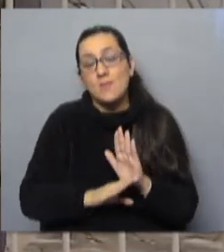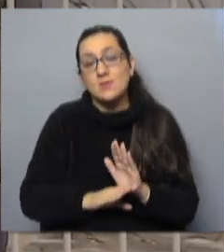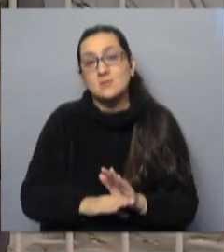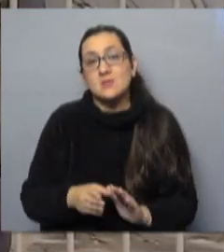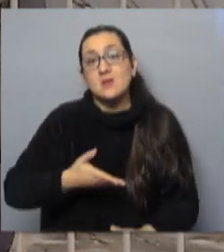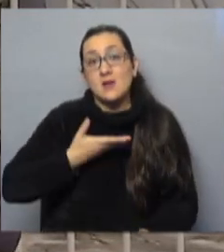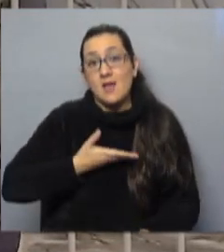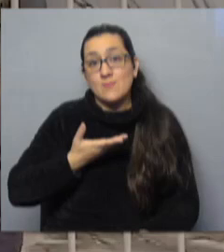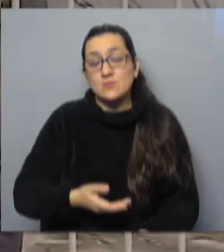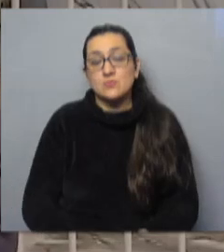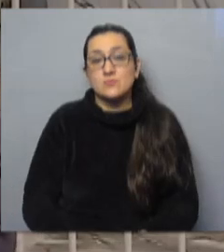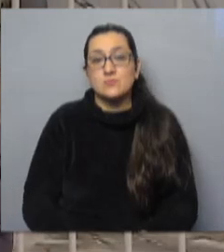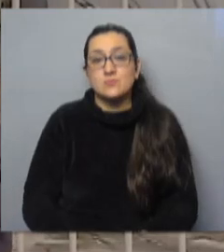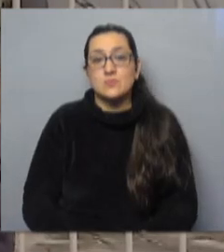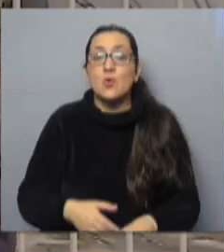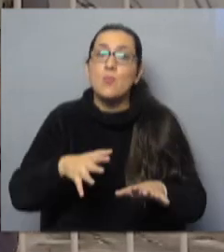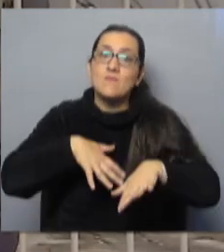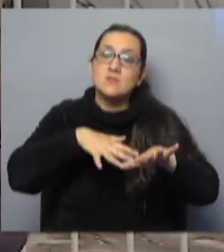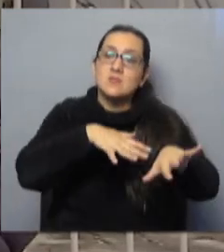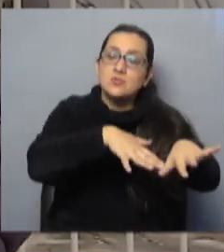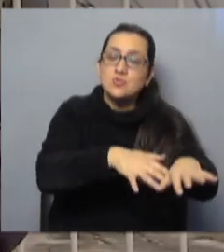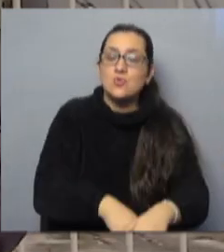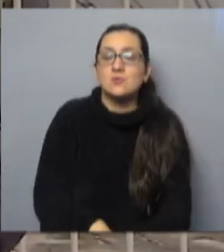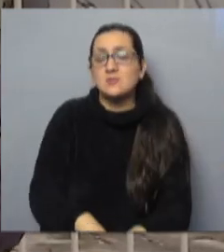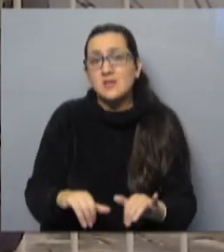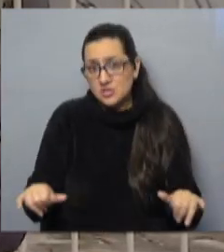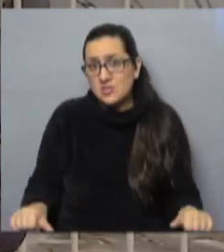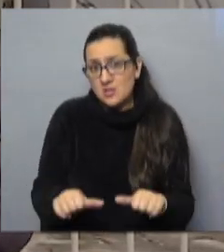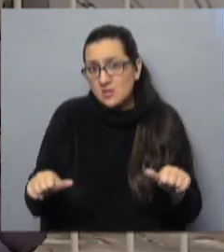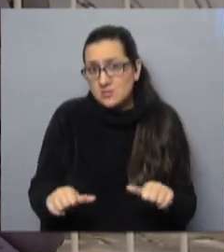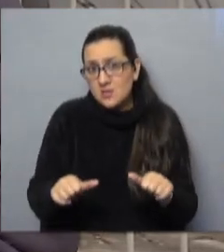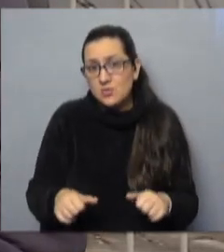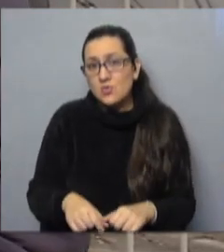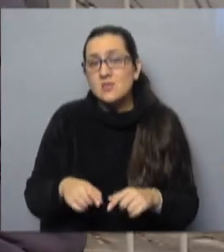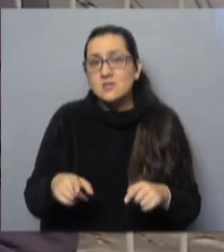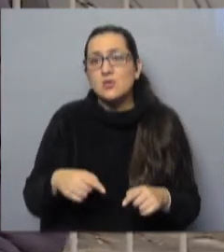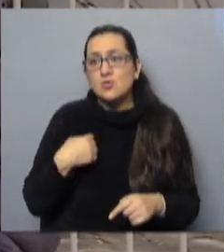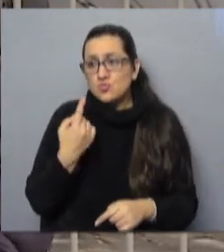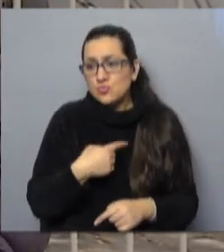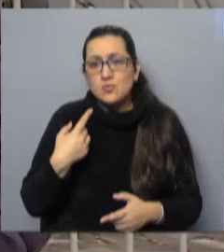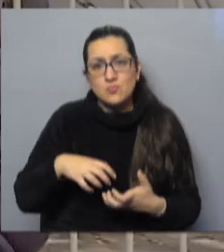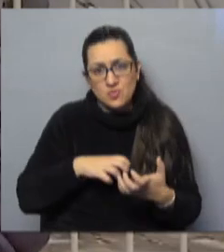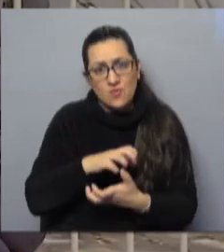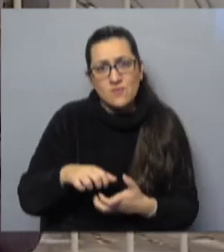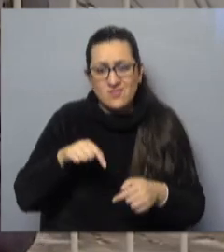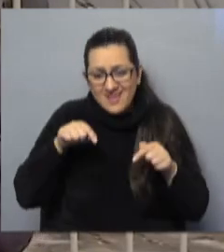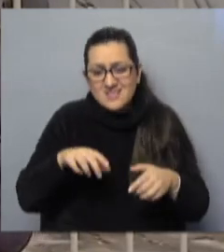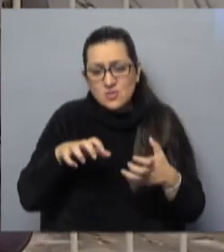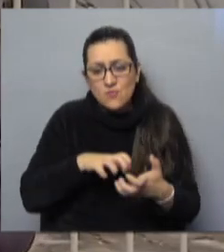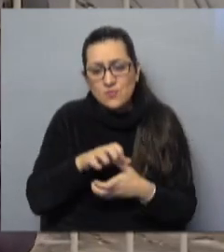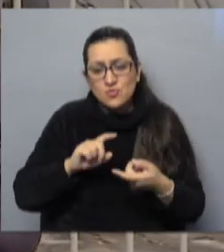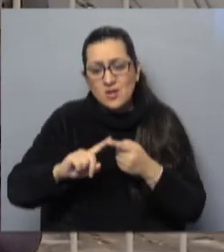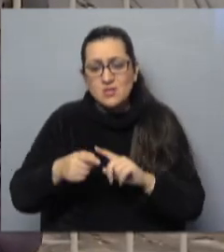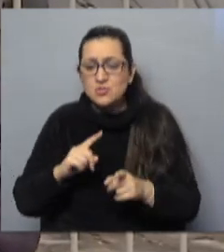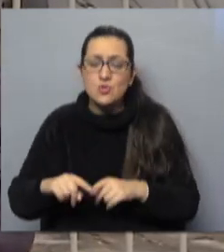este a través de movilizaciones que ya se vienen realizando reafirmar que estamos en conflicto y que ese conflicto tiene que ver con